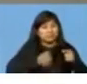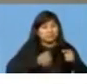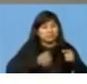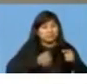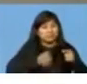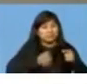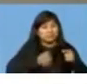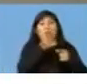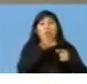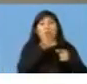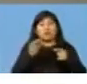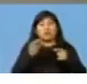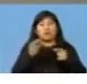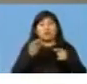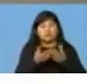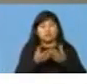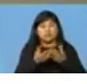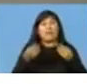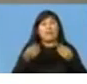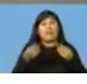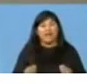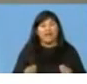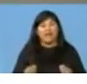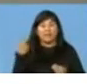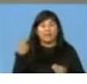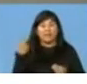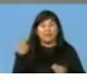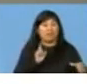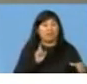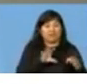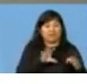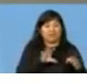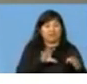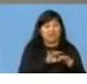adherirnos a la contribución a los objetivos de Naciones Unidas.